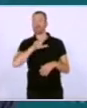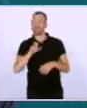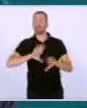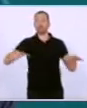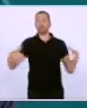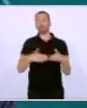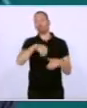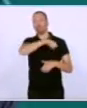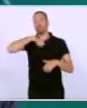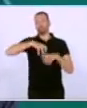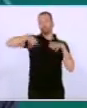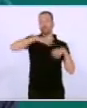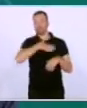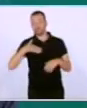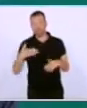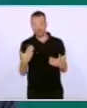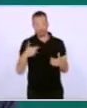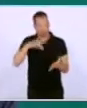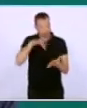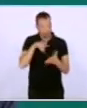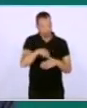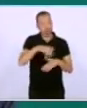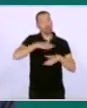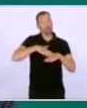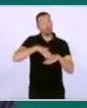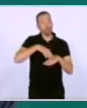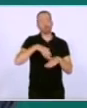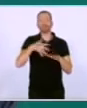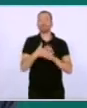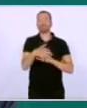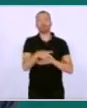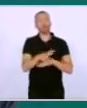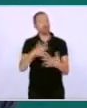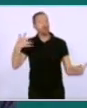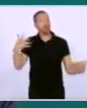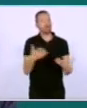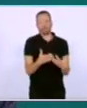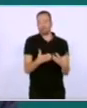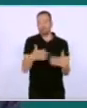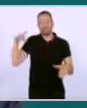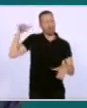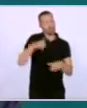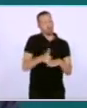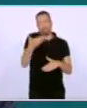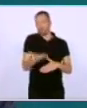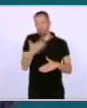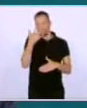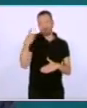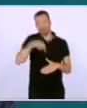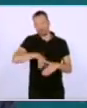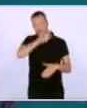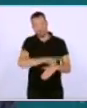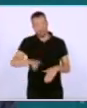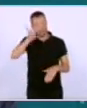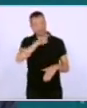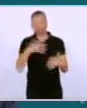fue el causante del mayor accidente de la historia de la Aviación por lo tanto el nacionalismo o los